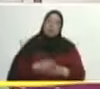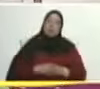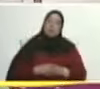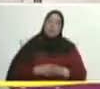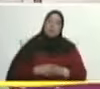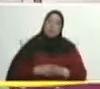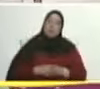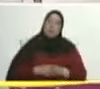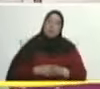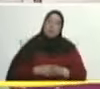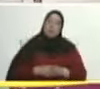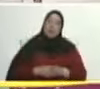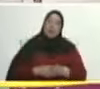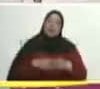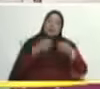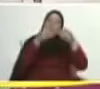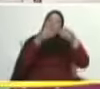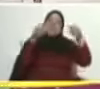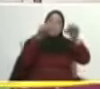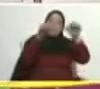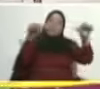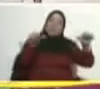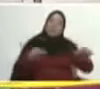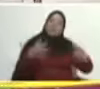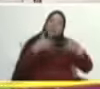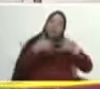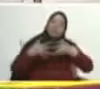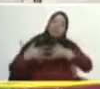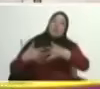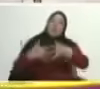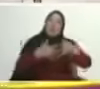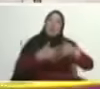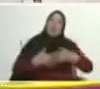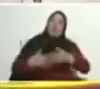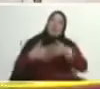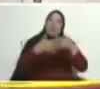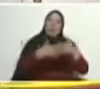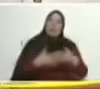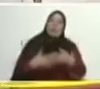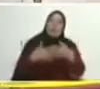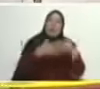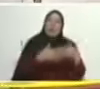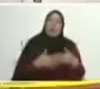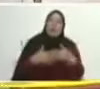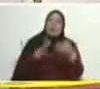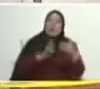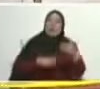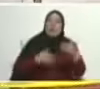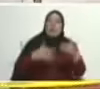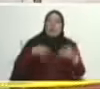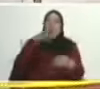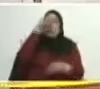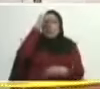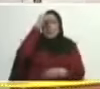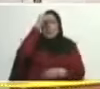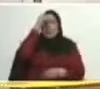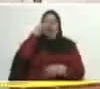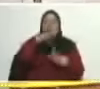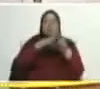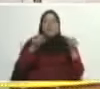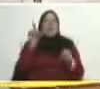imperialismo norteamericano no se le puede creer ni un tantico así, ni un tantico